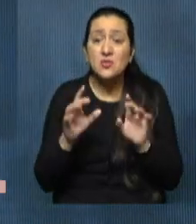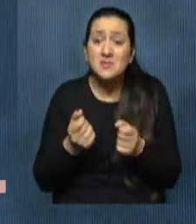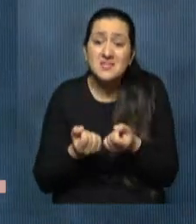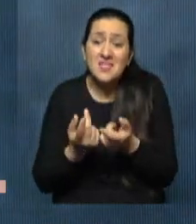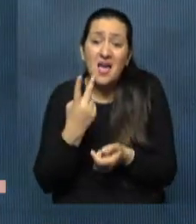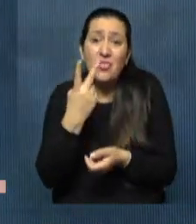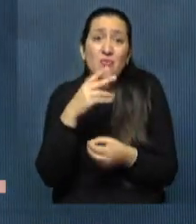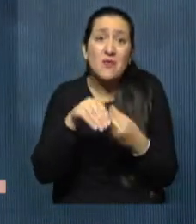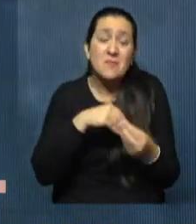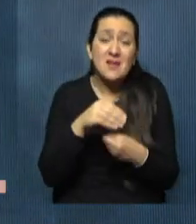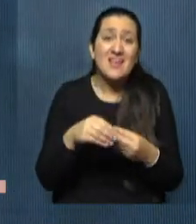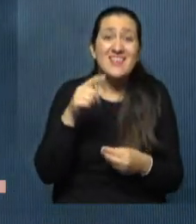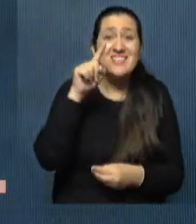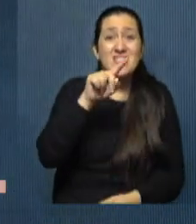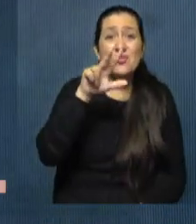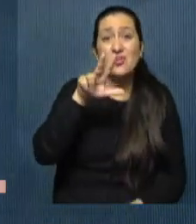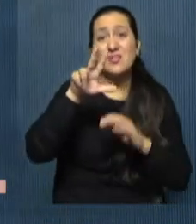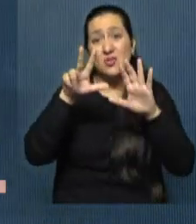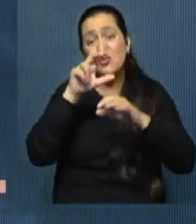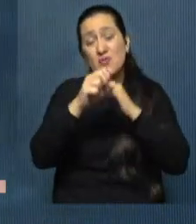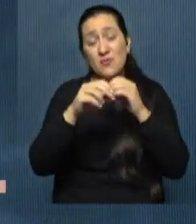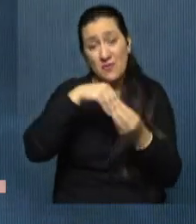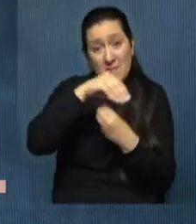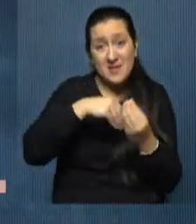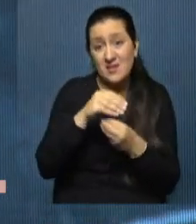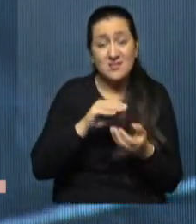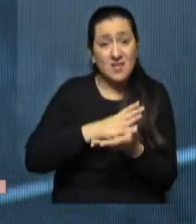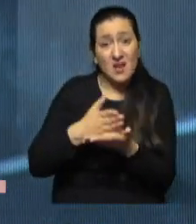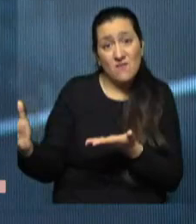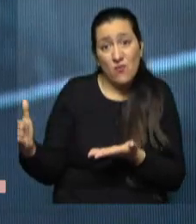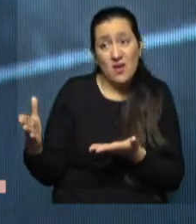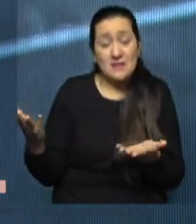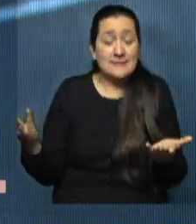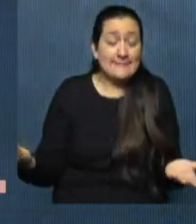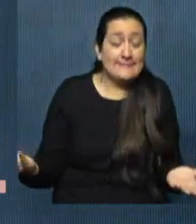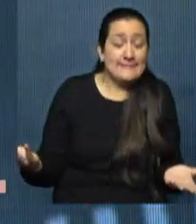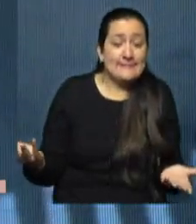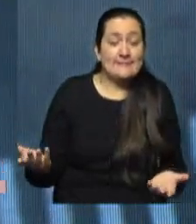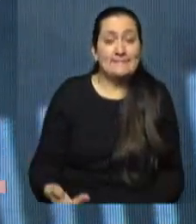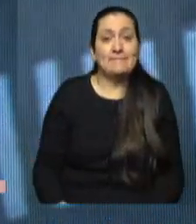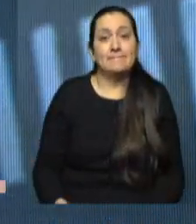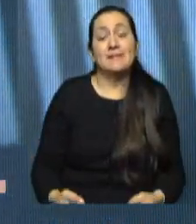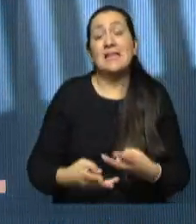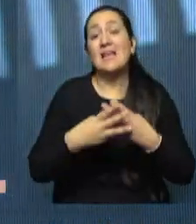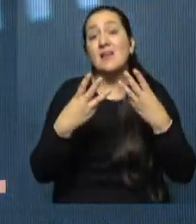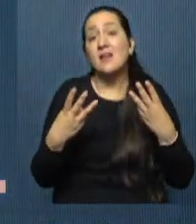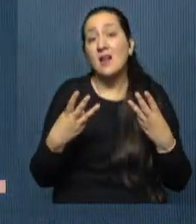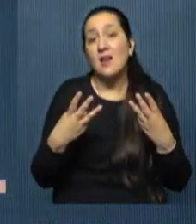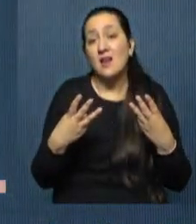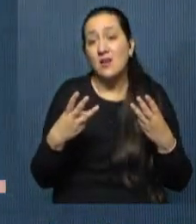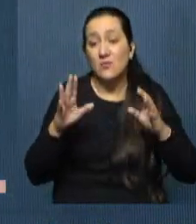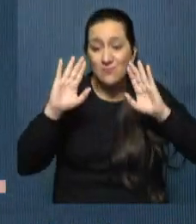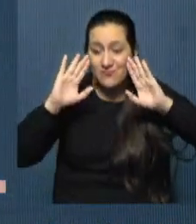y 138 familias van a quedar afuera y generalmente cuando se apuesta tanto a esto luego